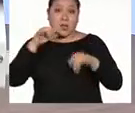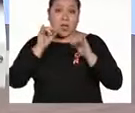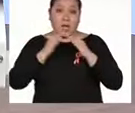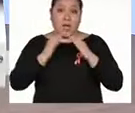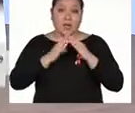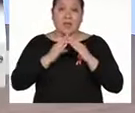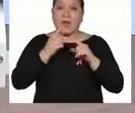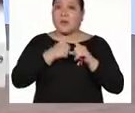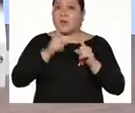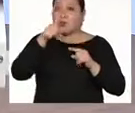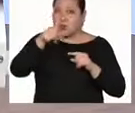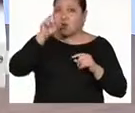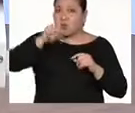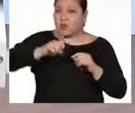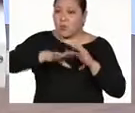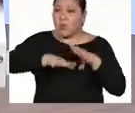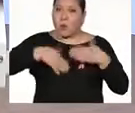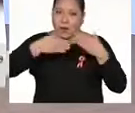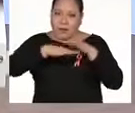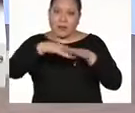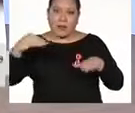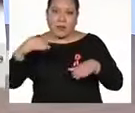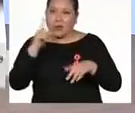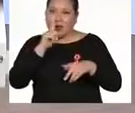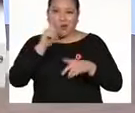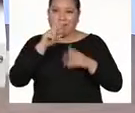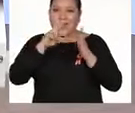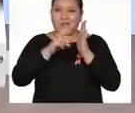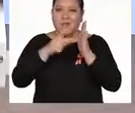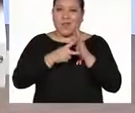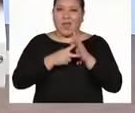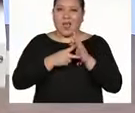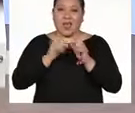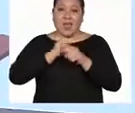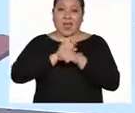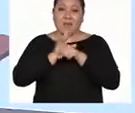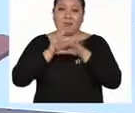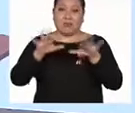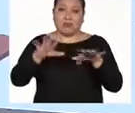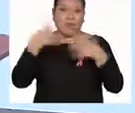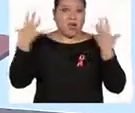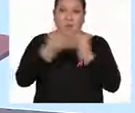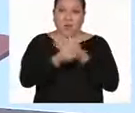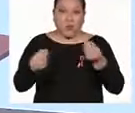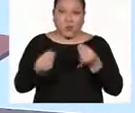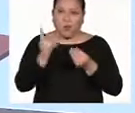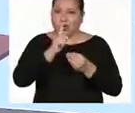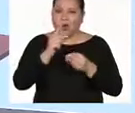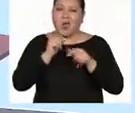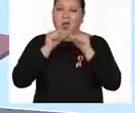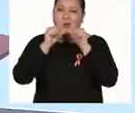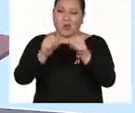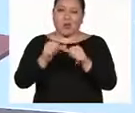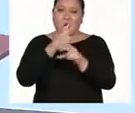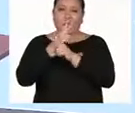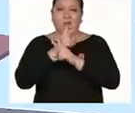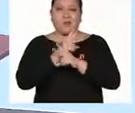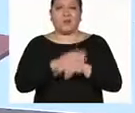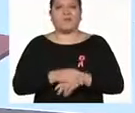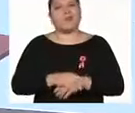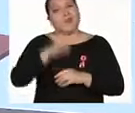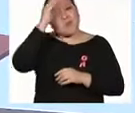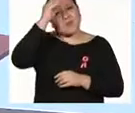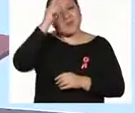capaces de salir no quiere decir que el virus ha desaparecido. No hay que bajar la guardia. Así que chicas y chicos de segundo de